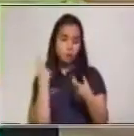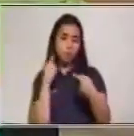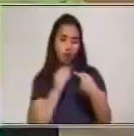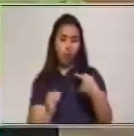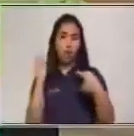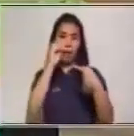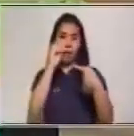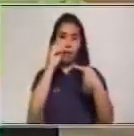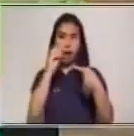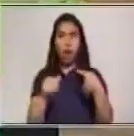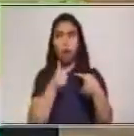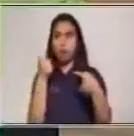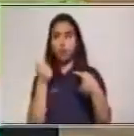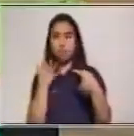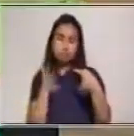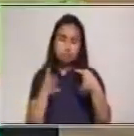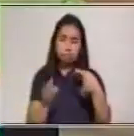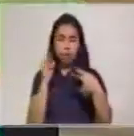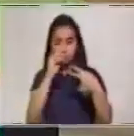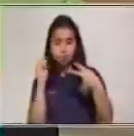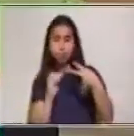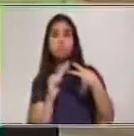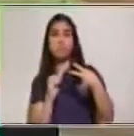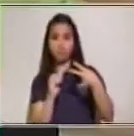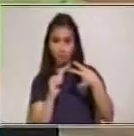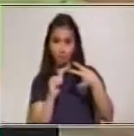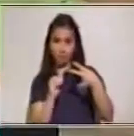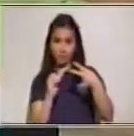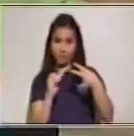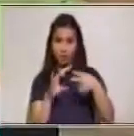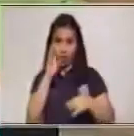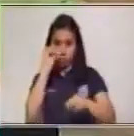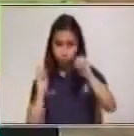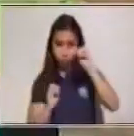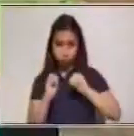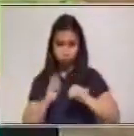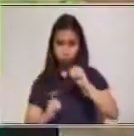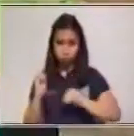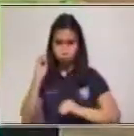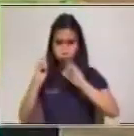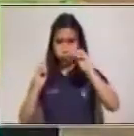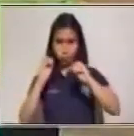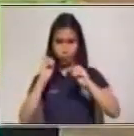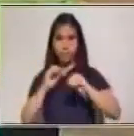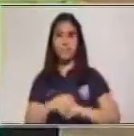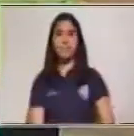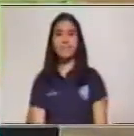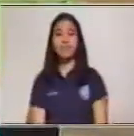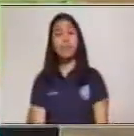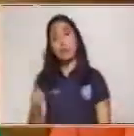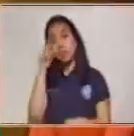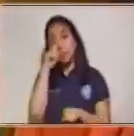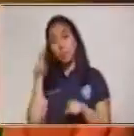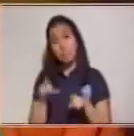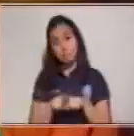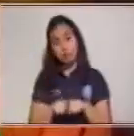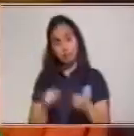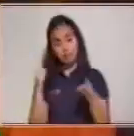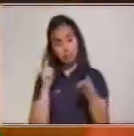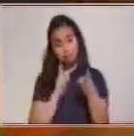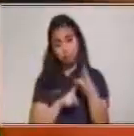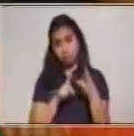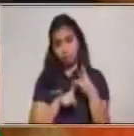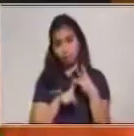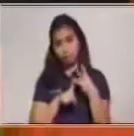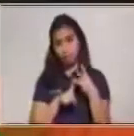en el organizador esté de manera sintetizada. Y por último, un aspecto importante también de los organizadores